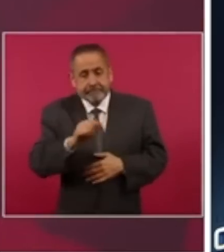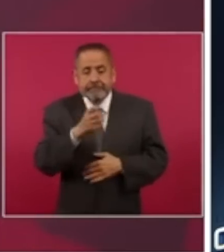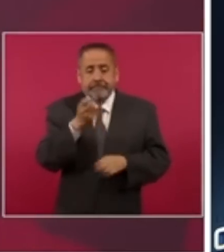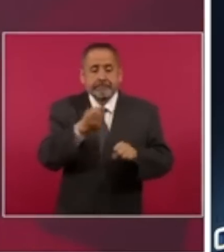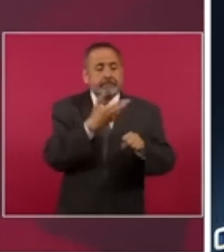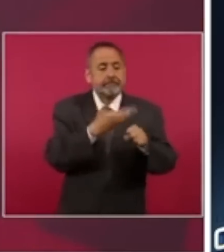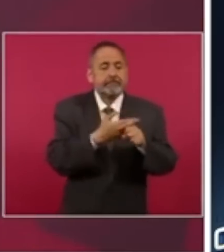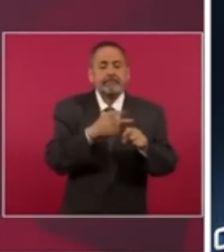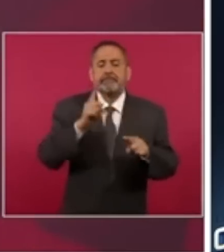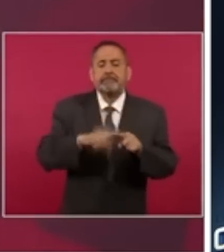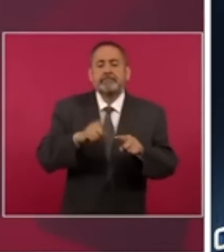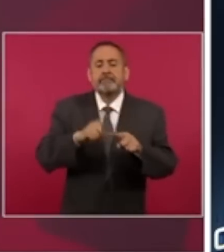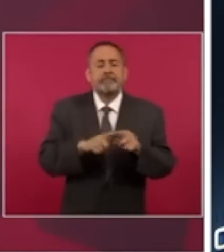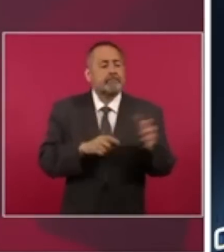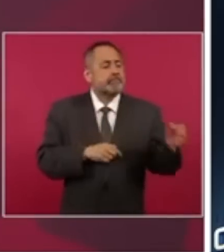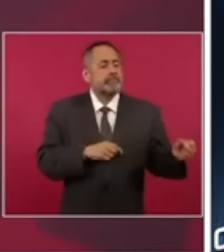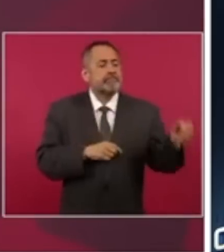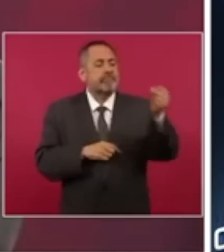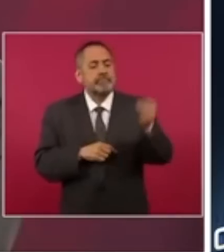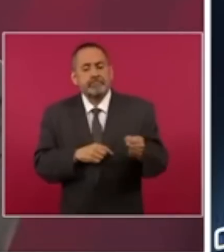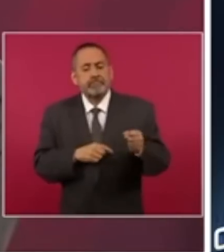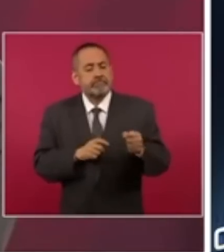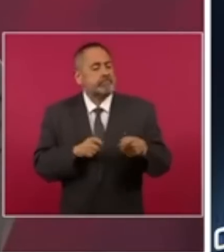son nombrados,